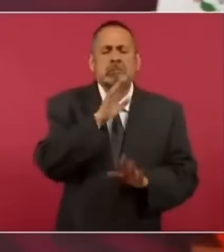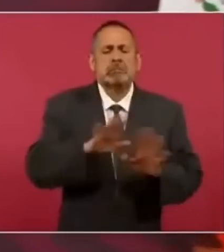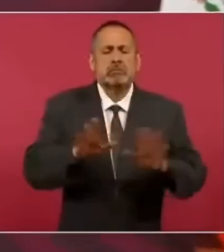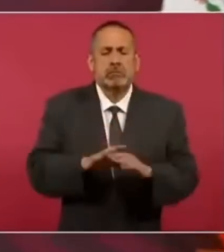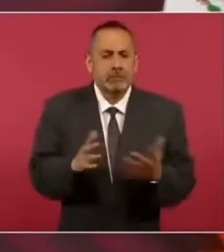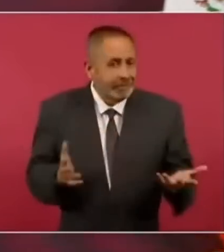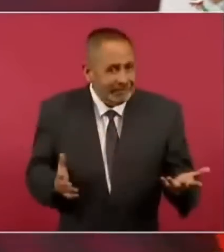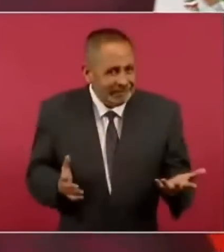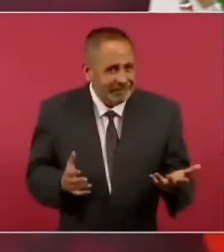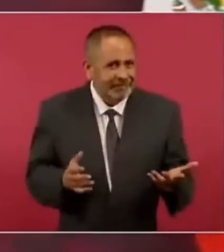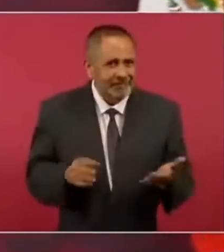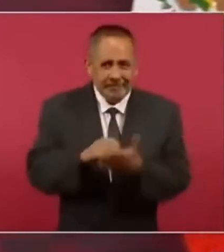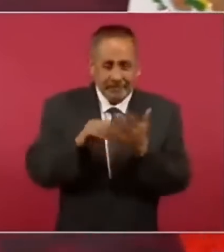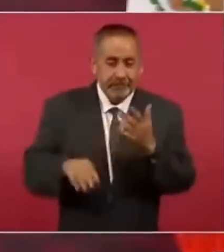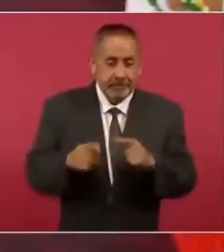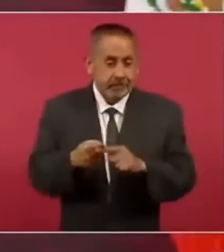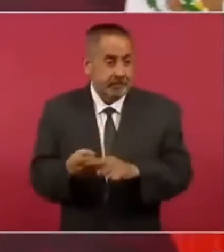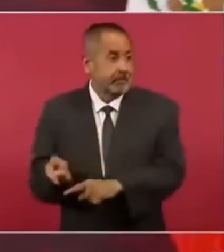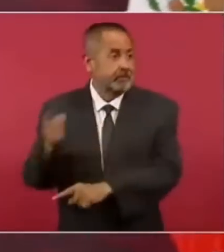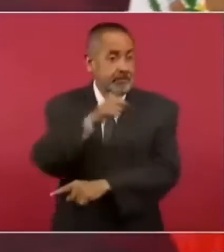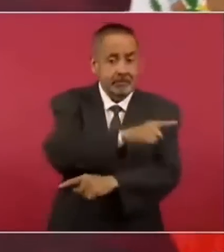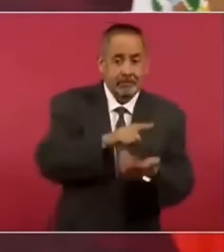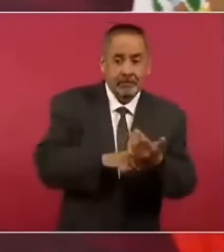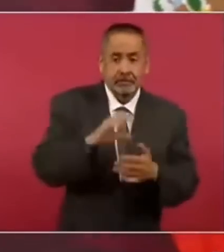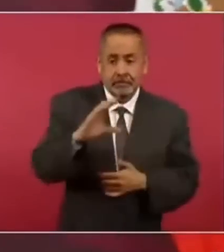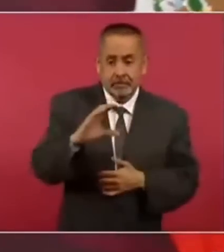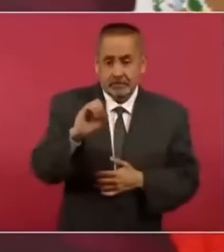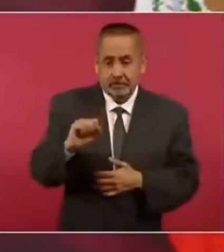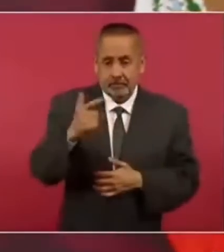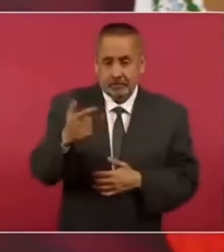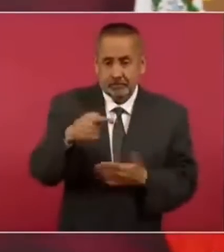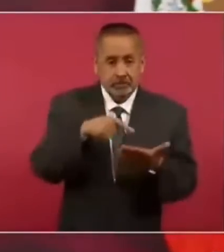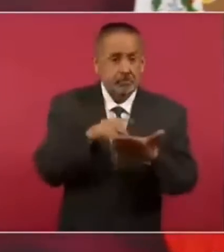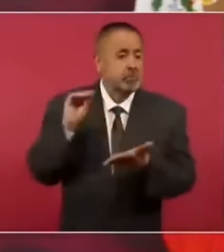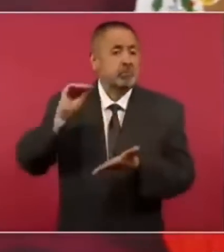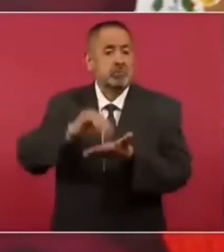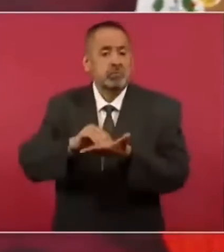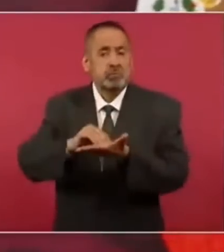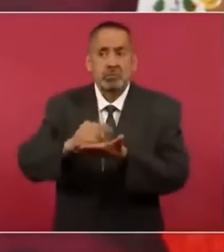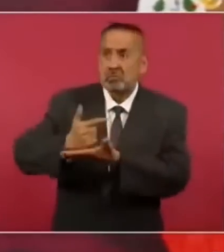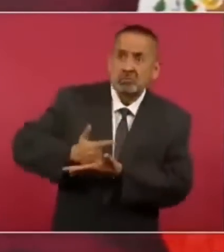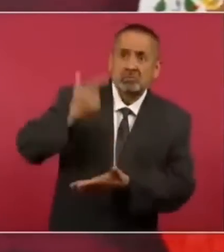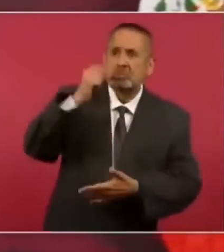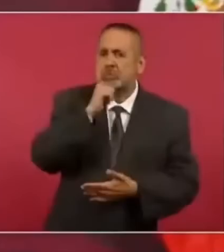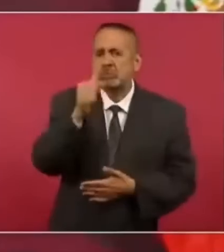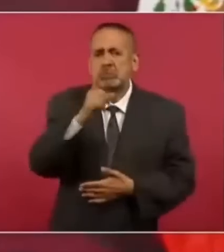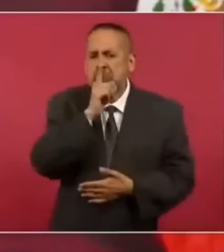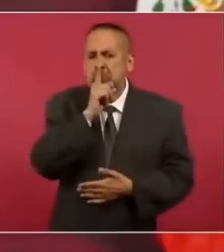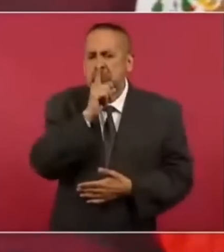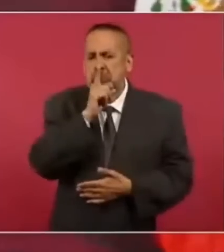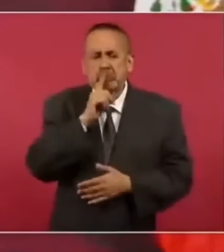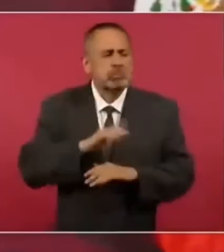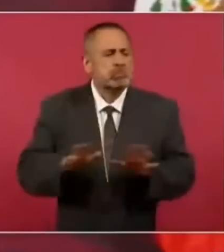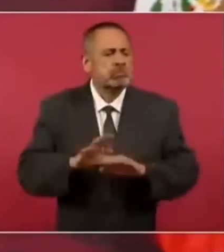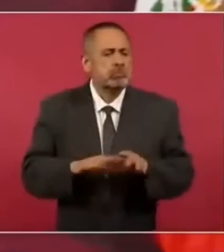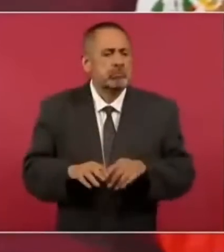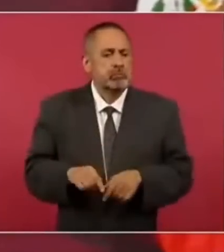O sea, desde Salinas la corrupción no era delito grave. Y